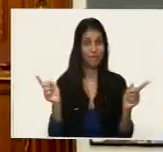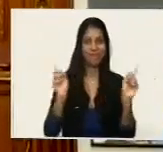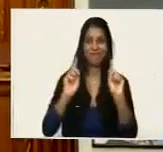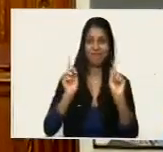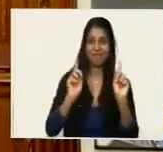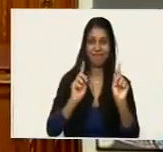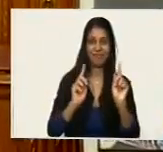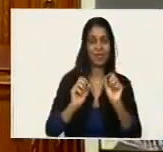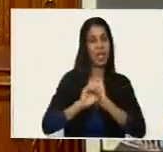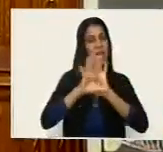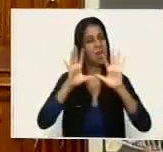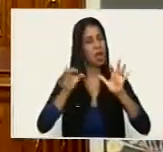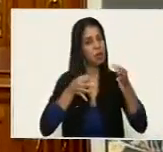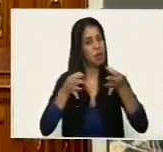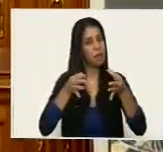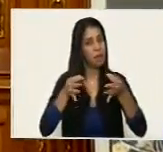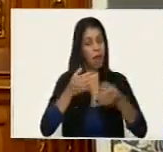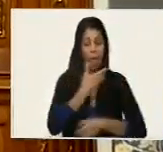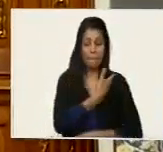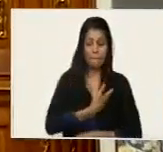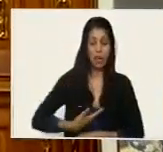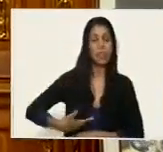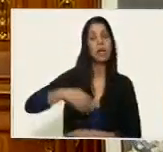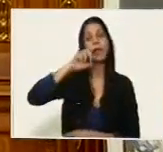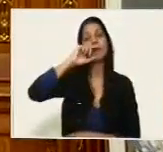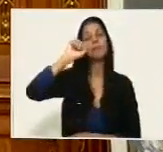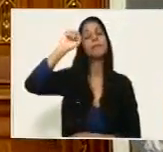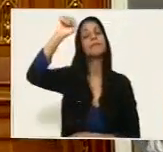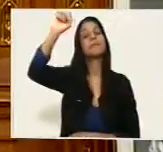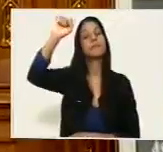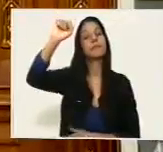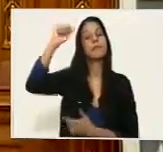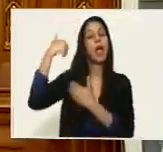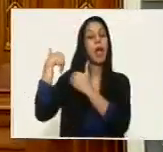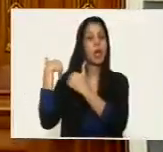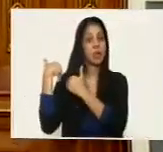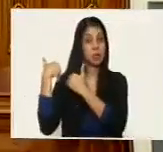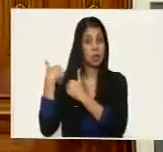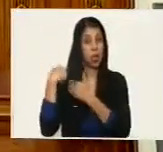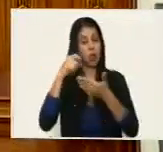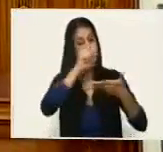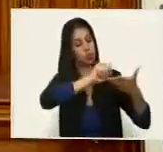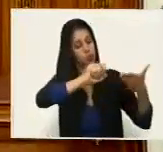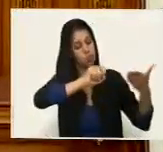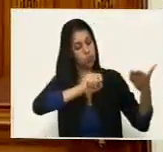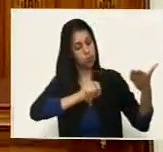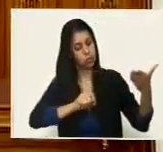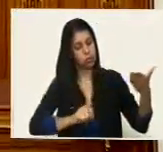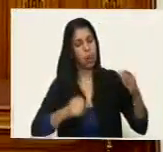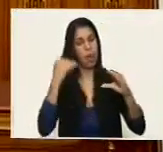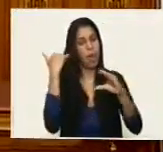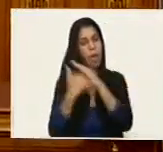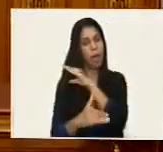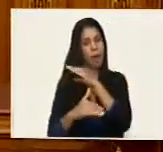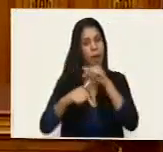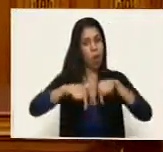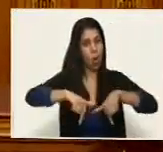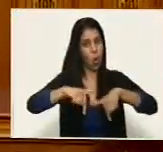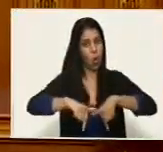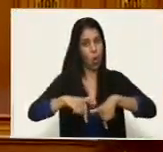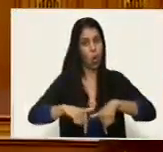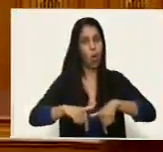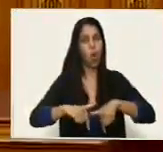cabe destacar que el presidente Nicolás Maduro, con el oficio que ha enviado hoy a esta sesión dirigido